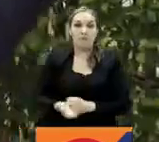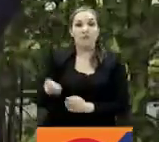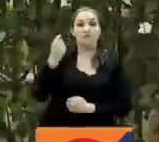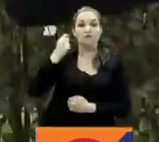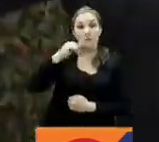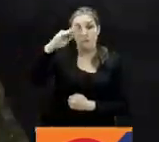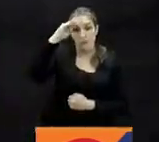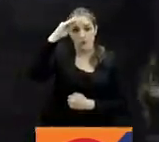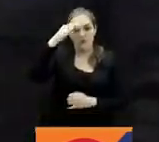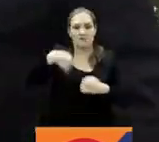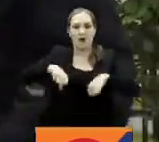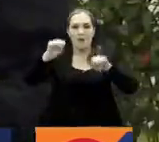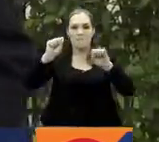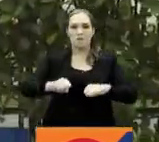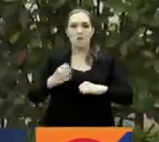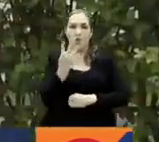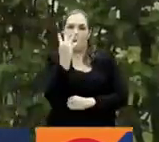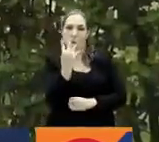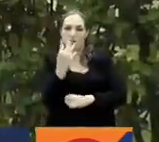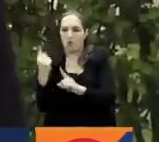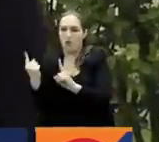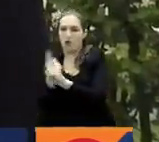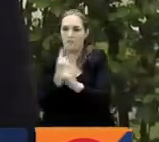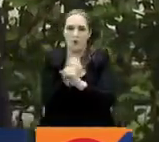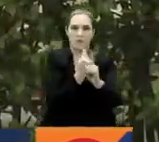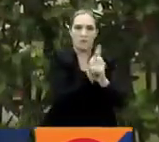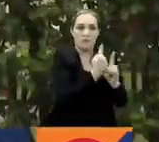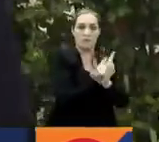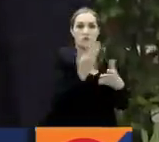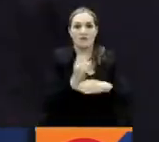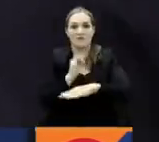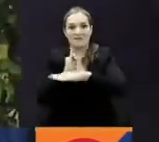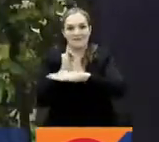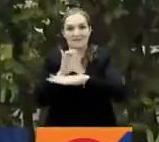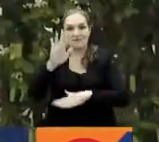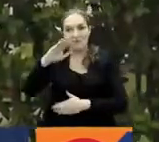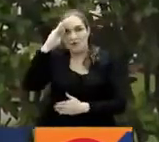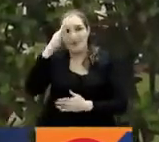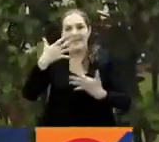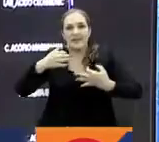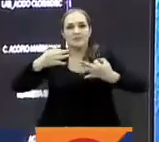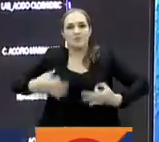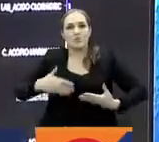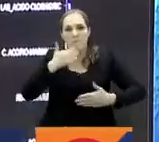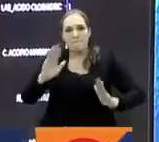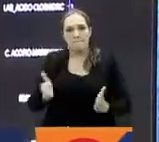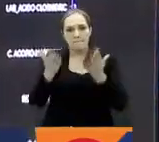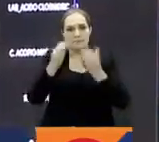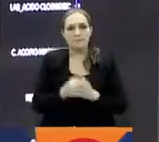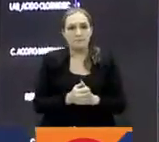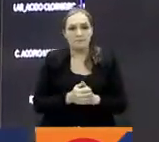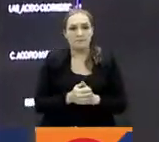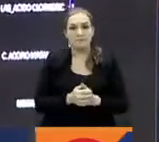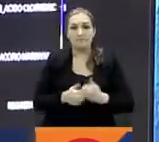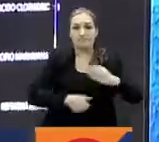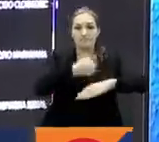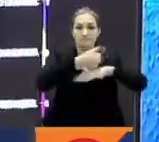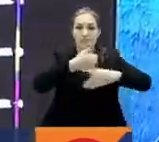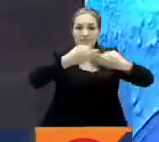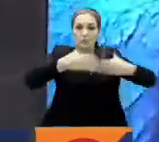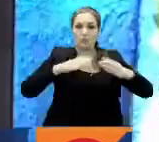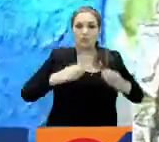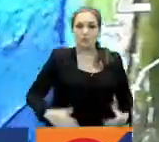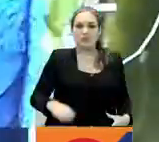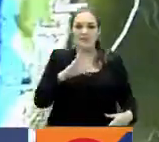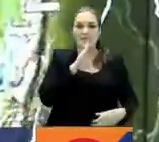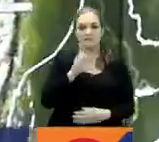Nacional confirmó el relevo de 4 direcciones de la institución para mejorar los índices de seguridad en Colombia. A la Dirección de Seguridad Ciudadana llega el